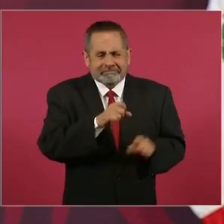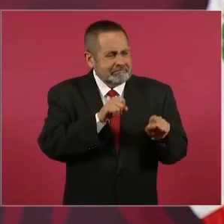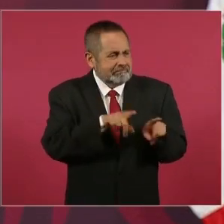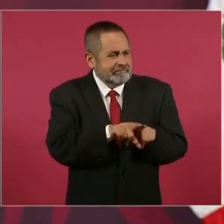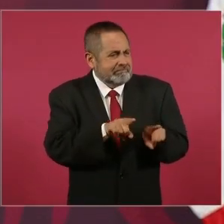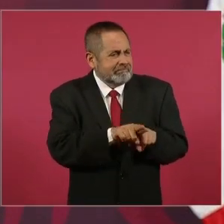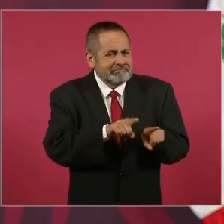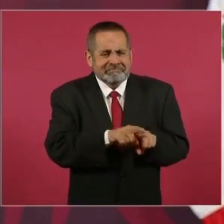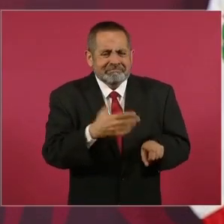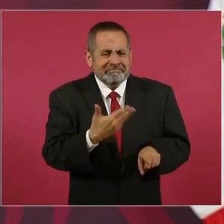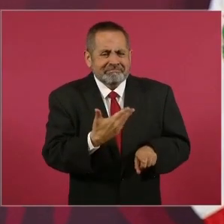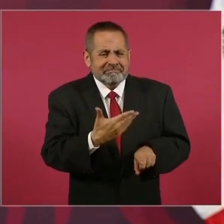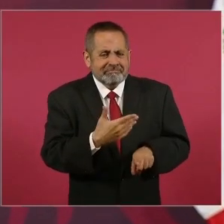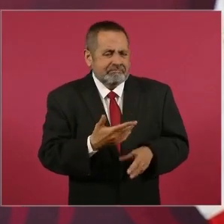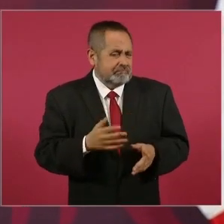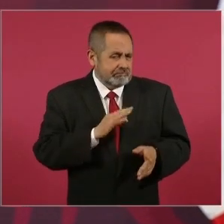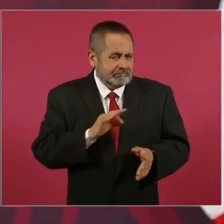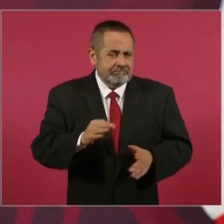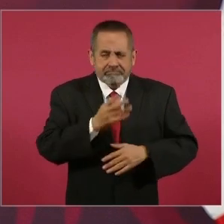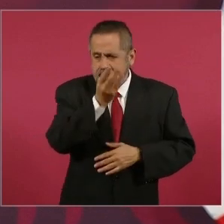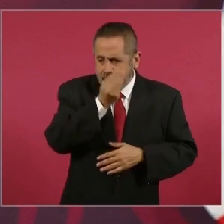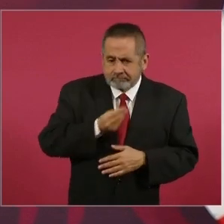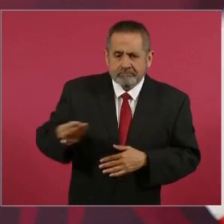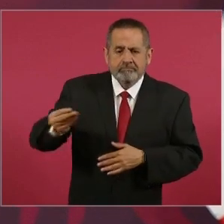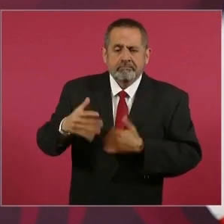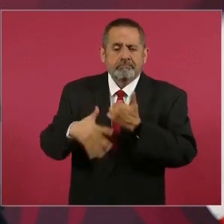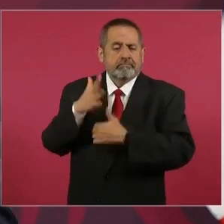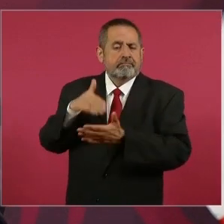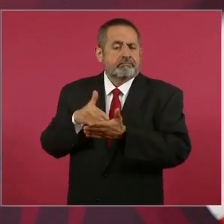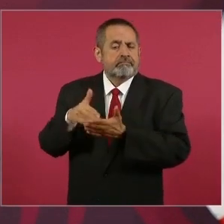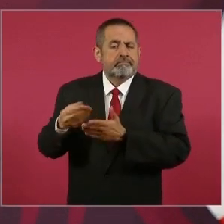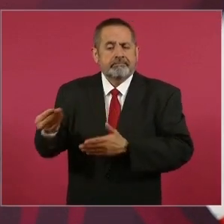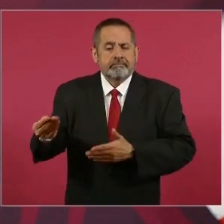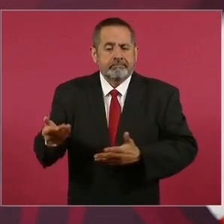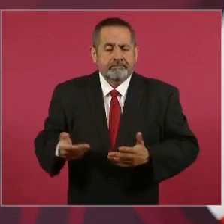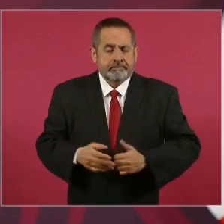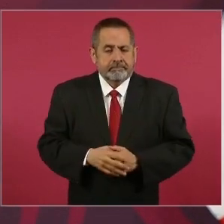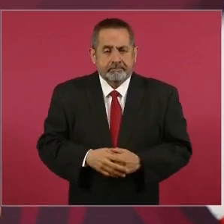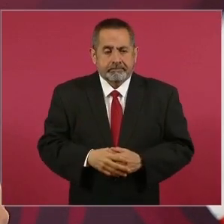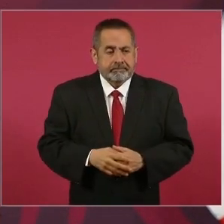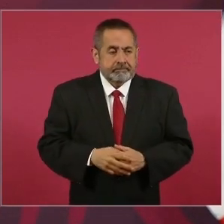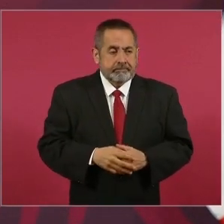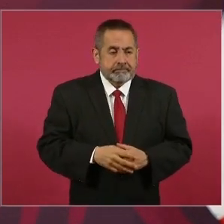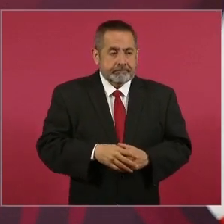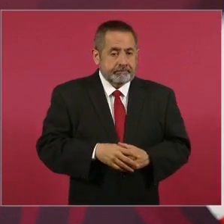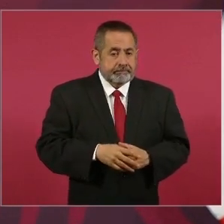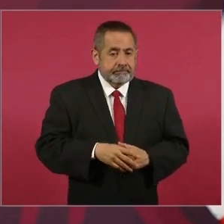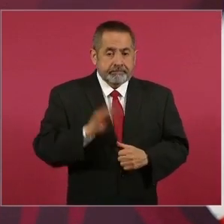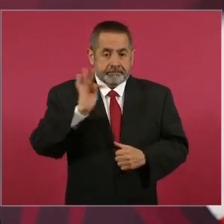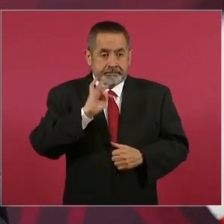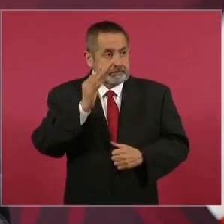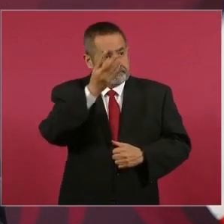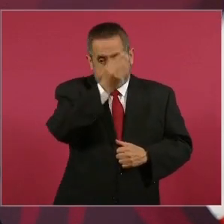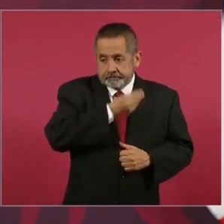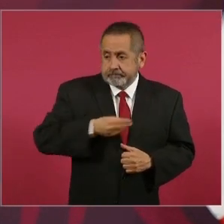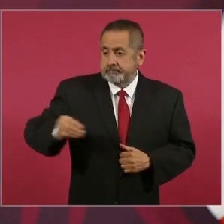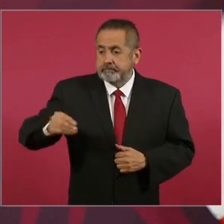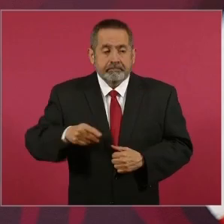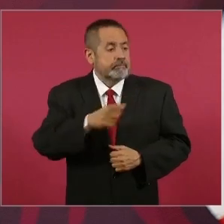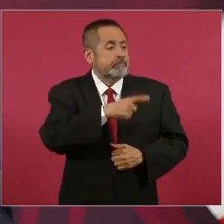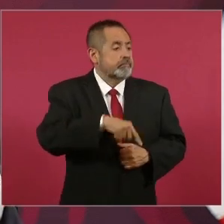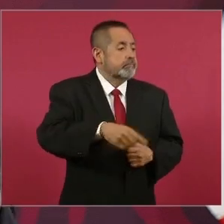laboral que no dejan sin salarios sin